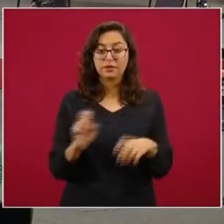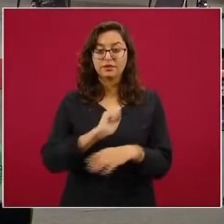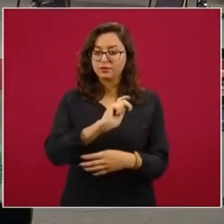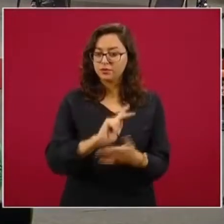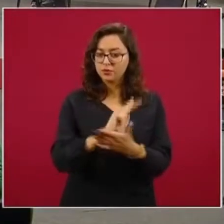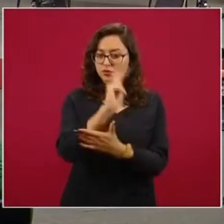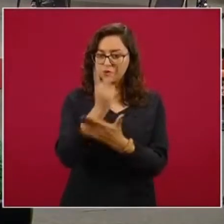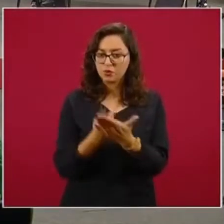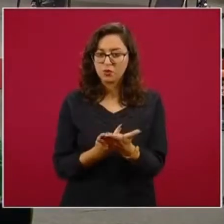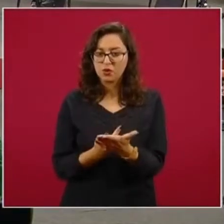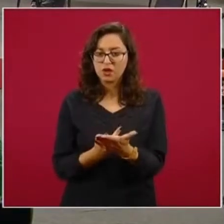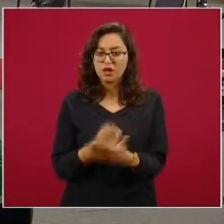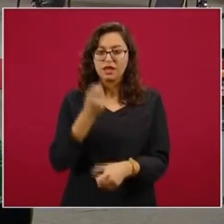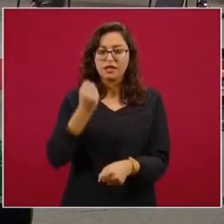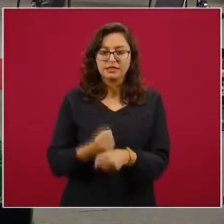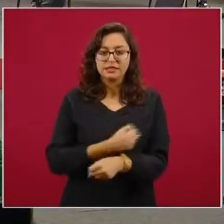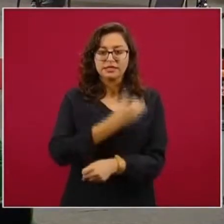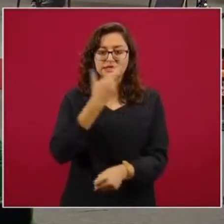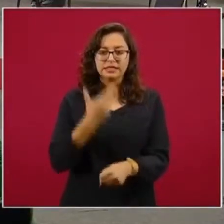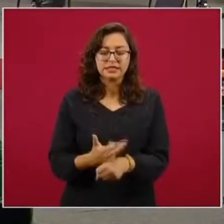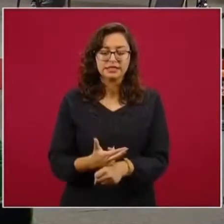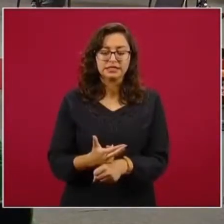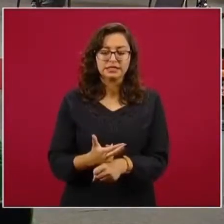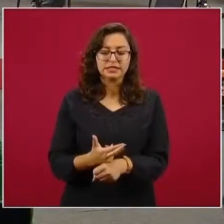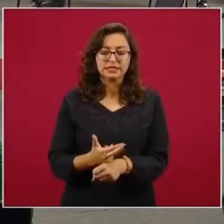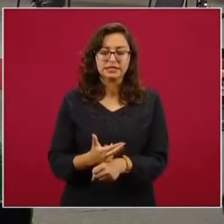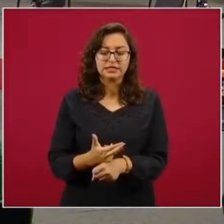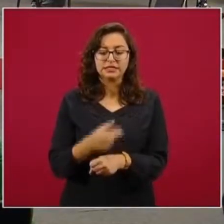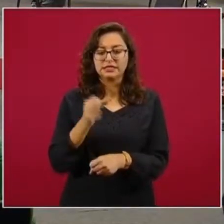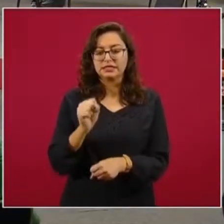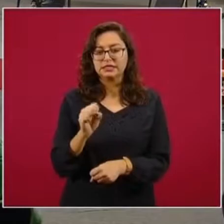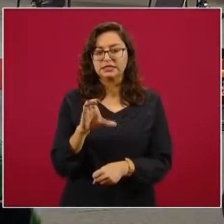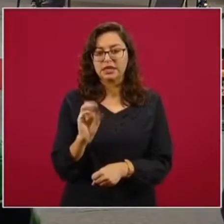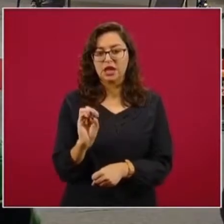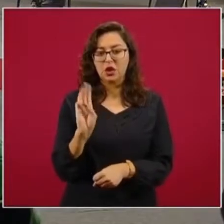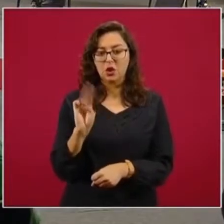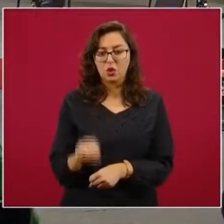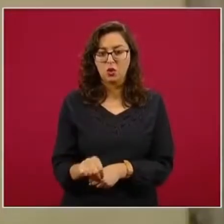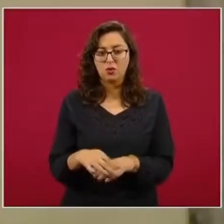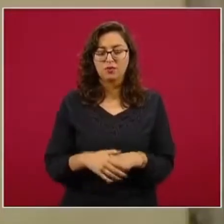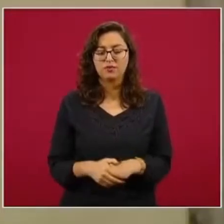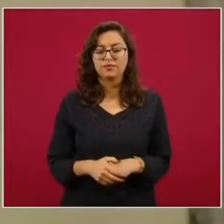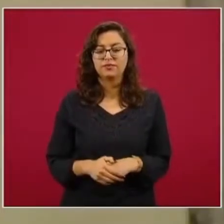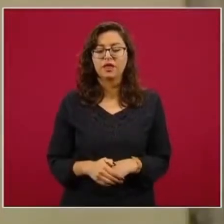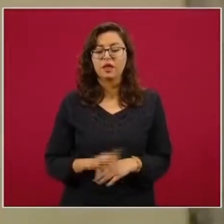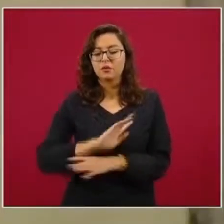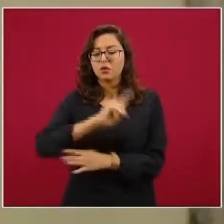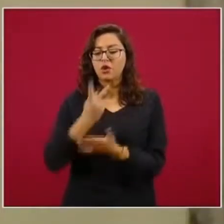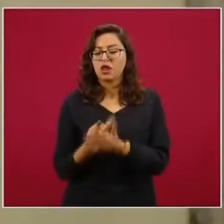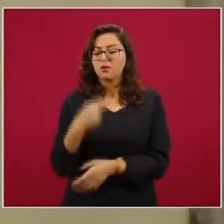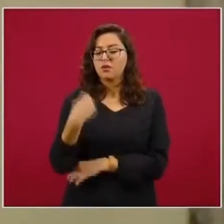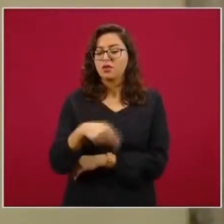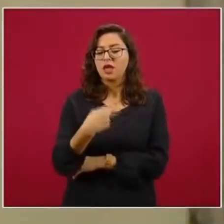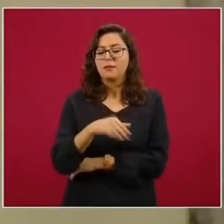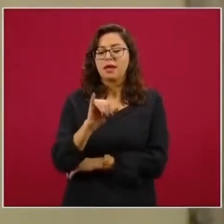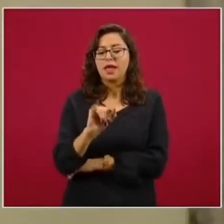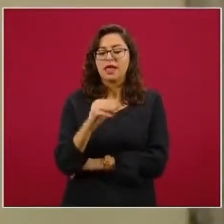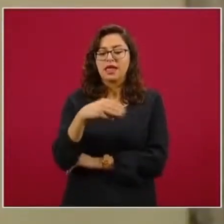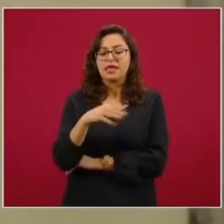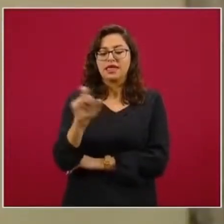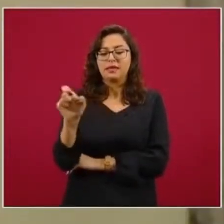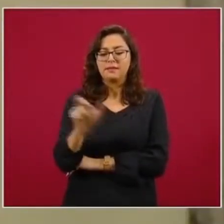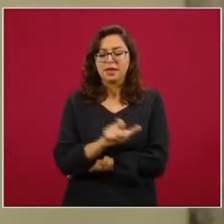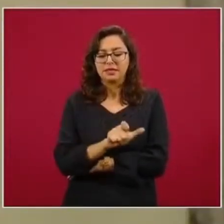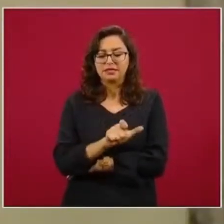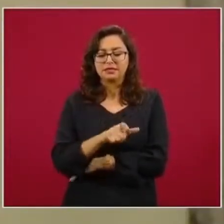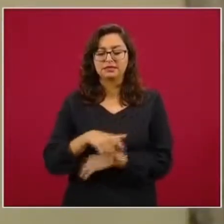programa que es auspiciado por la Secretaría de Economía, que se llama IMEX. Este programa,